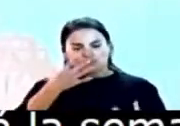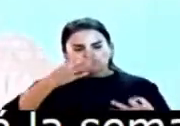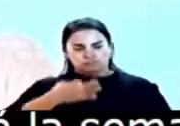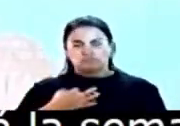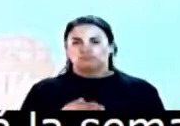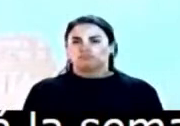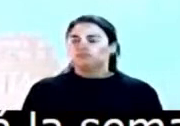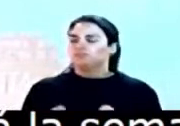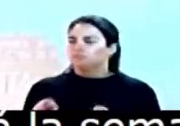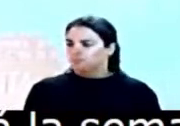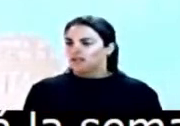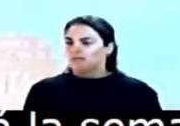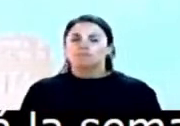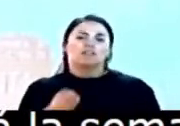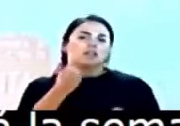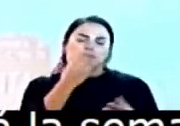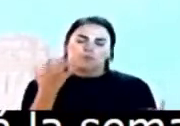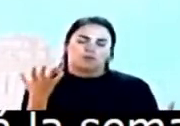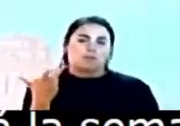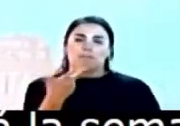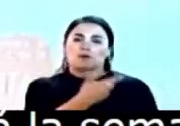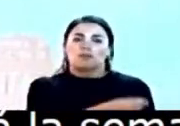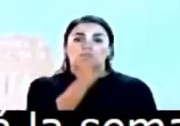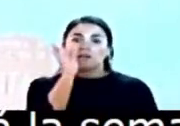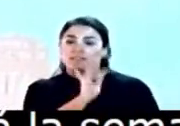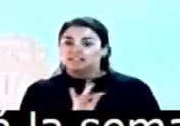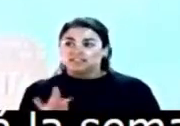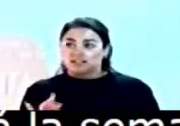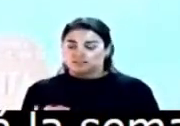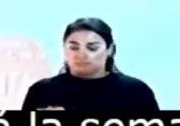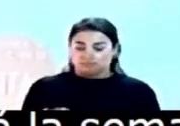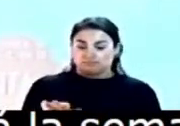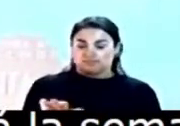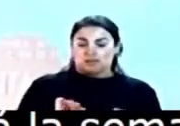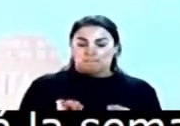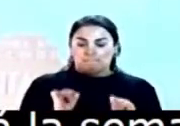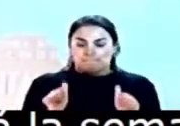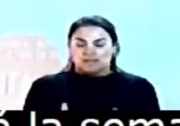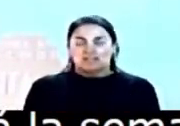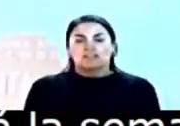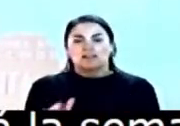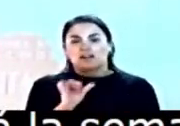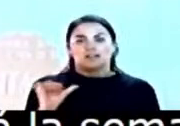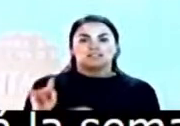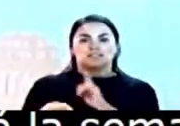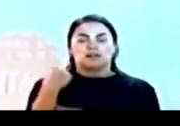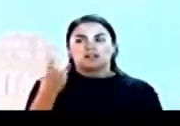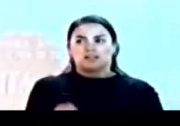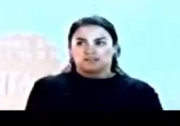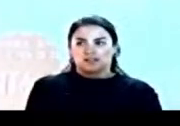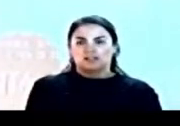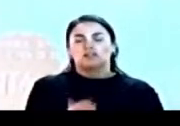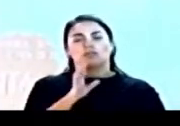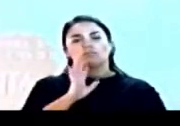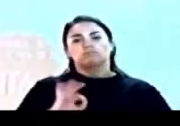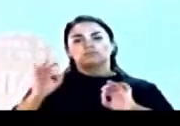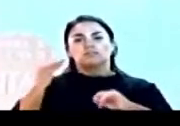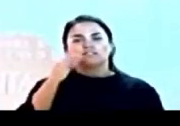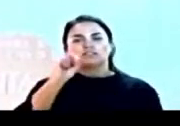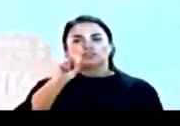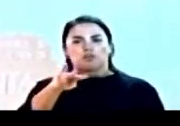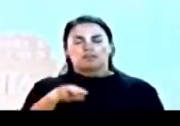previsión. Vale. Pero vamos, la vacunación infantil comenzará la semana que viene, concretamente el día